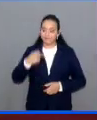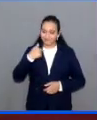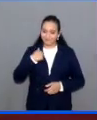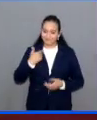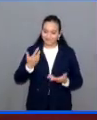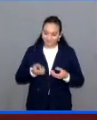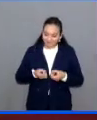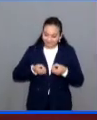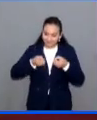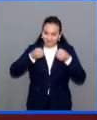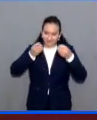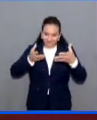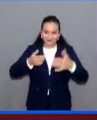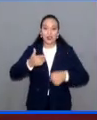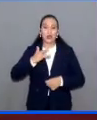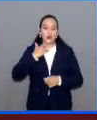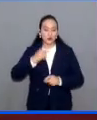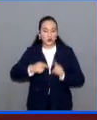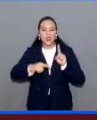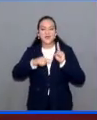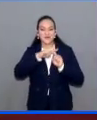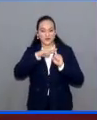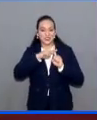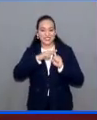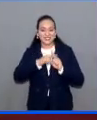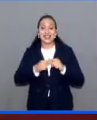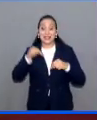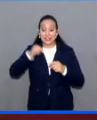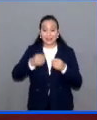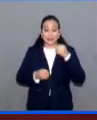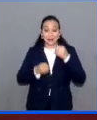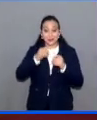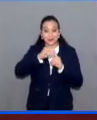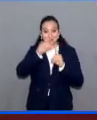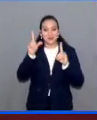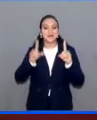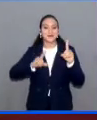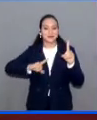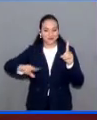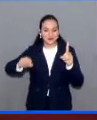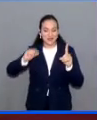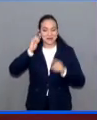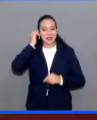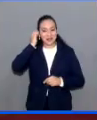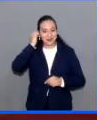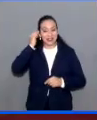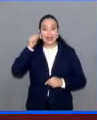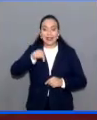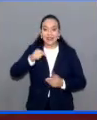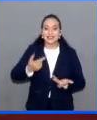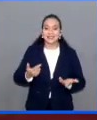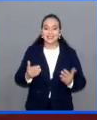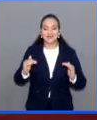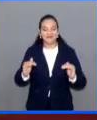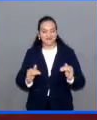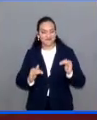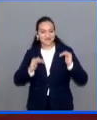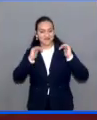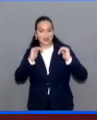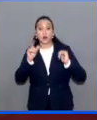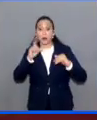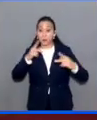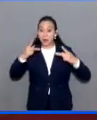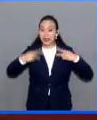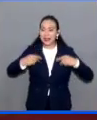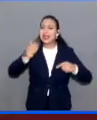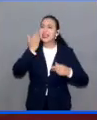optimismo porque esta Suprema Corte se encuentre a la altura de estas demandas de justicia de